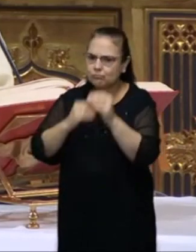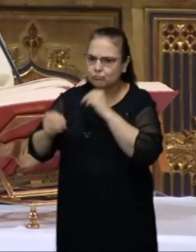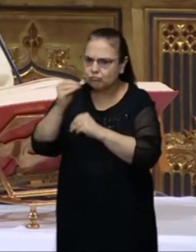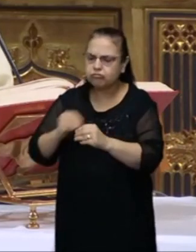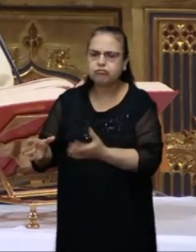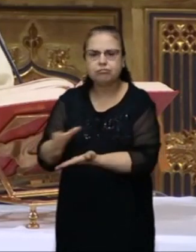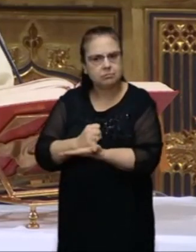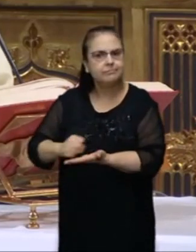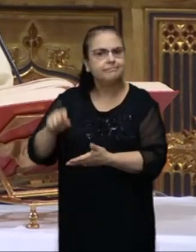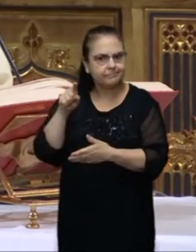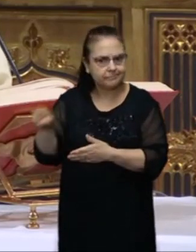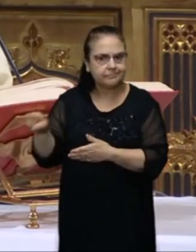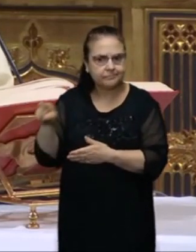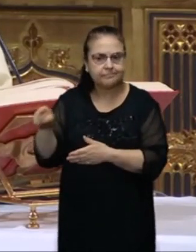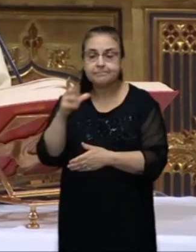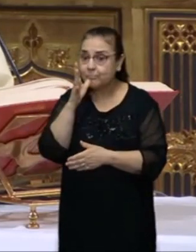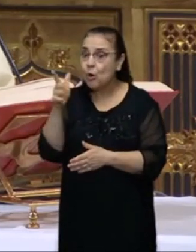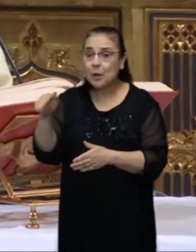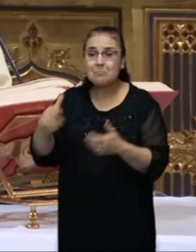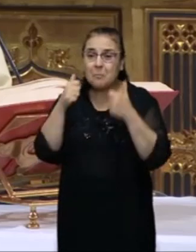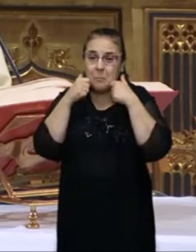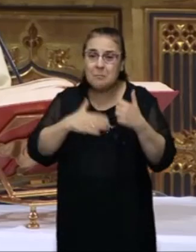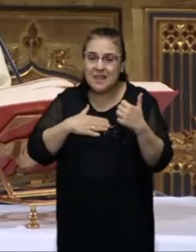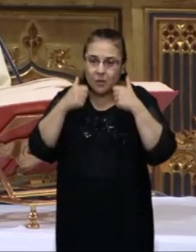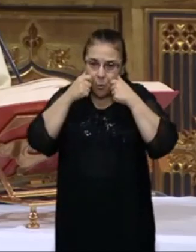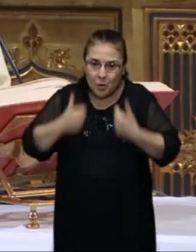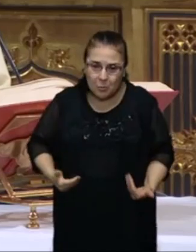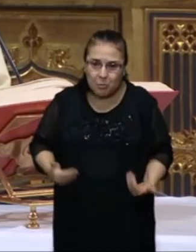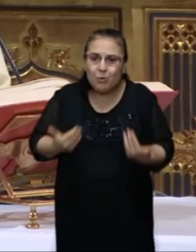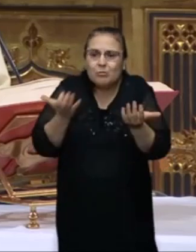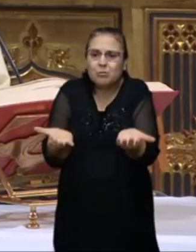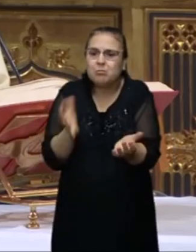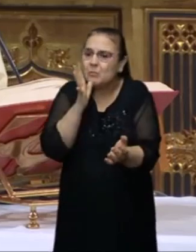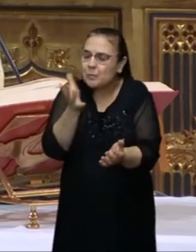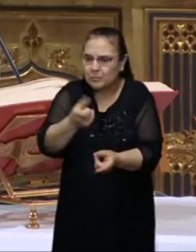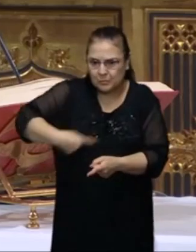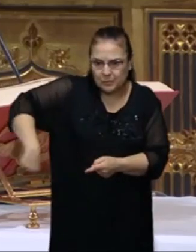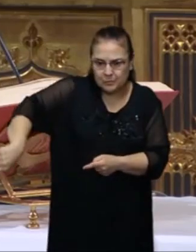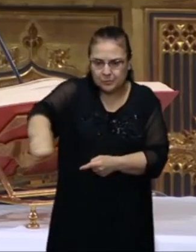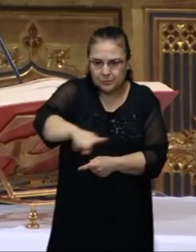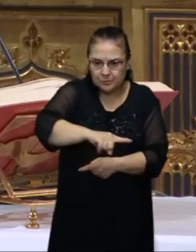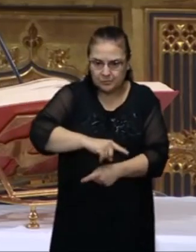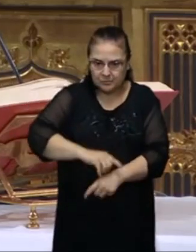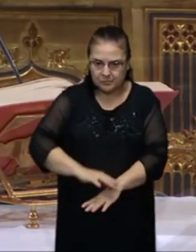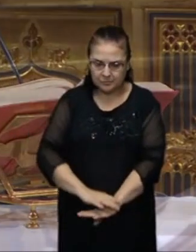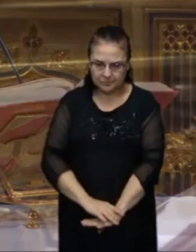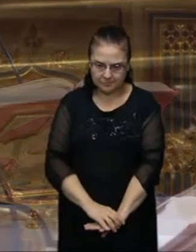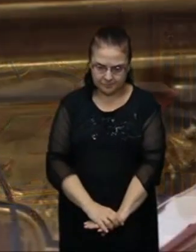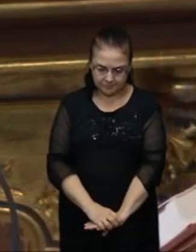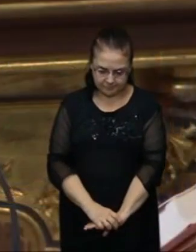comed todos de él, porque esto es mi cuerpo que será entregado por vosotros.